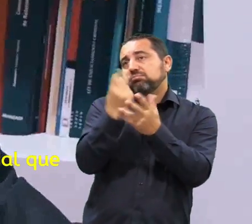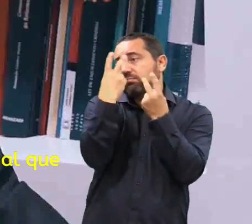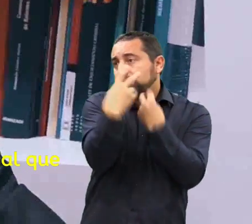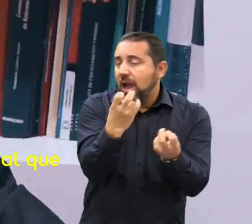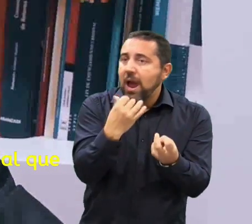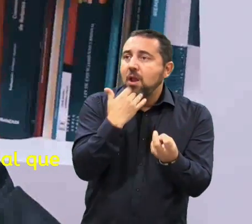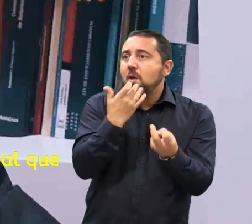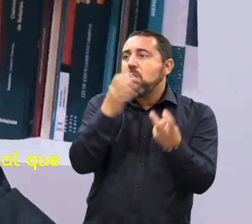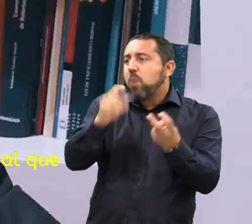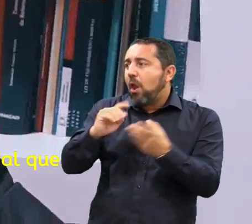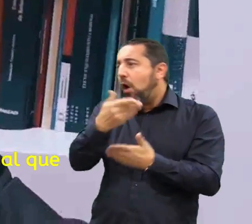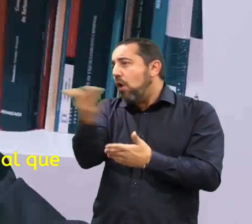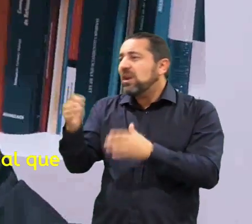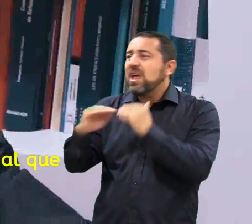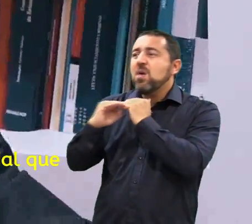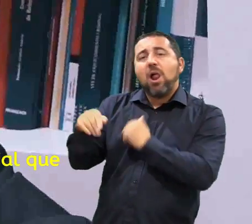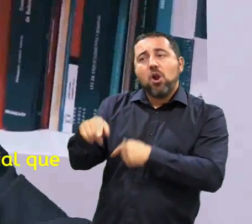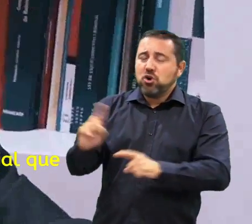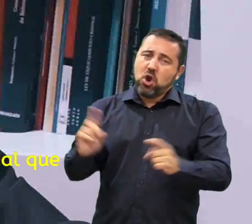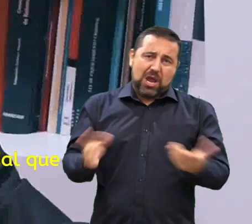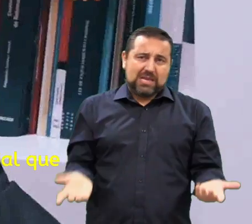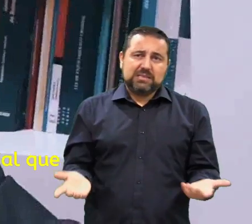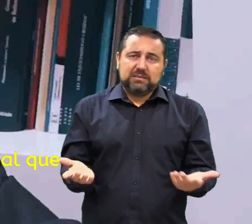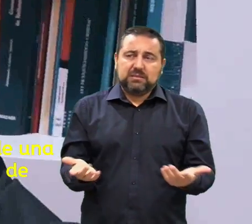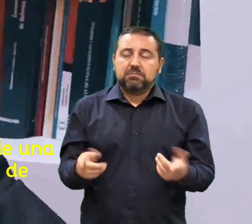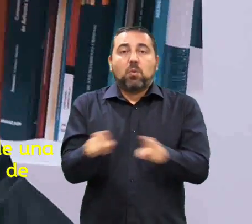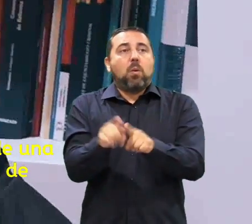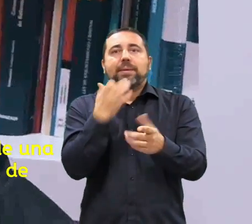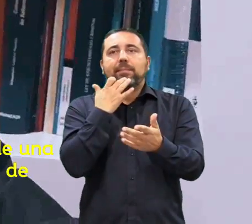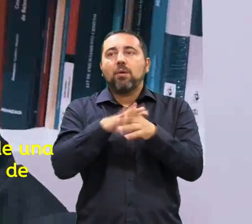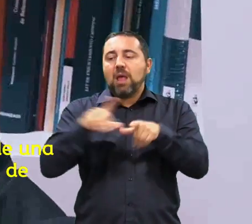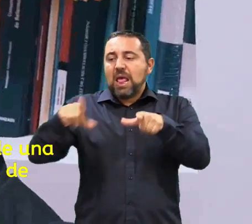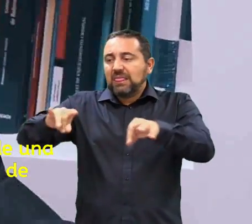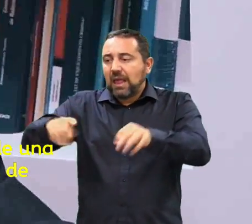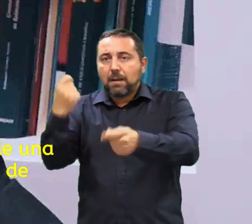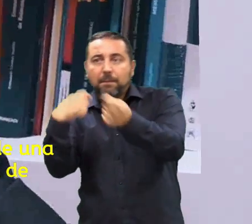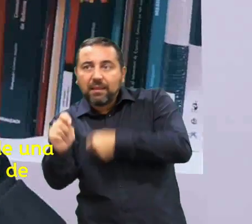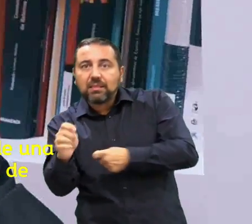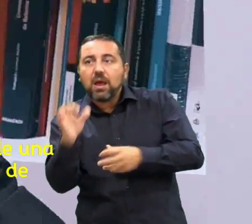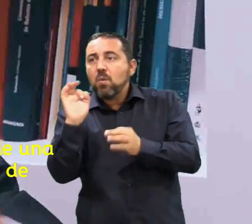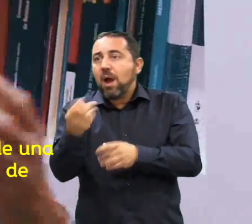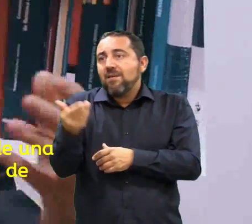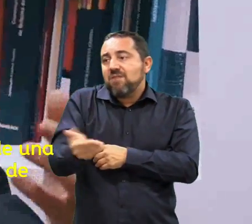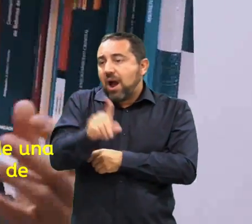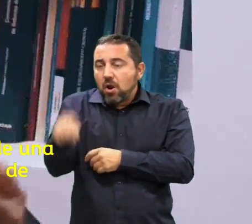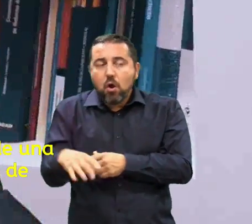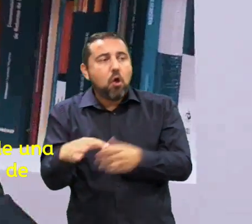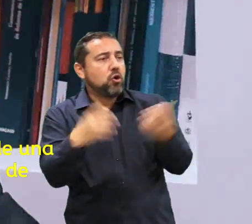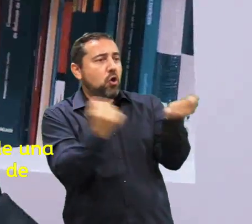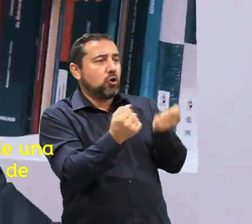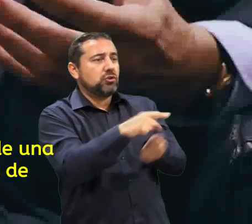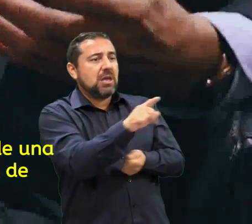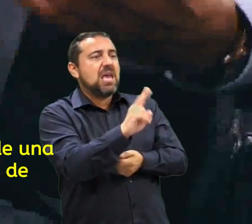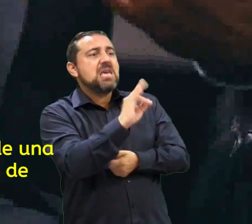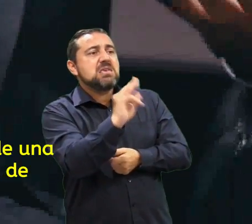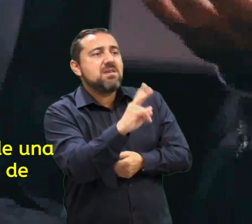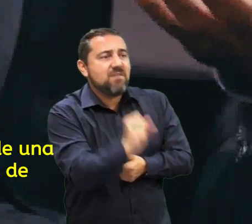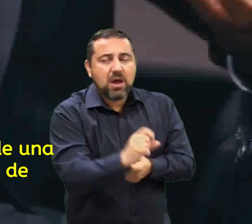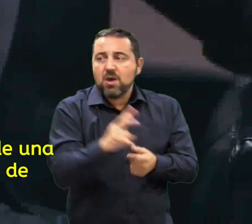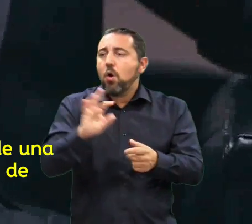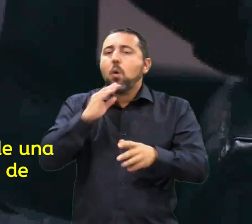merece una atención tributaria especial, de cualquier otra mercancía. Es decir, es lo mismo que tributa la venta de una parcela o la venta